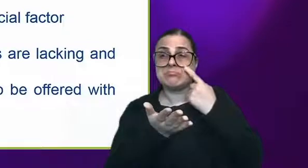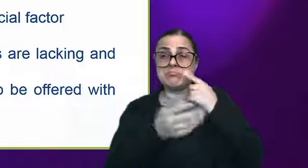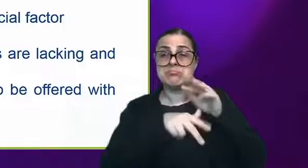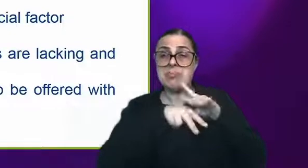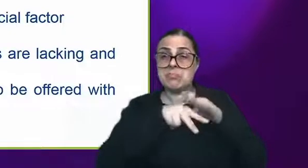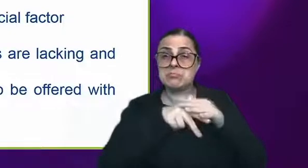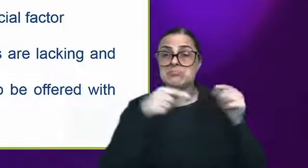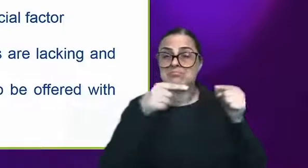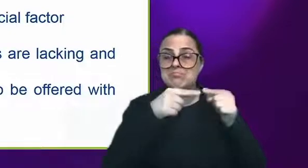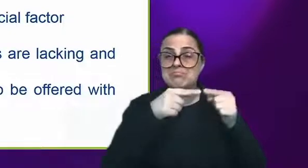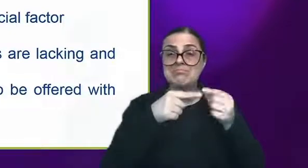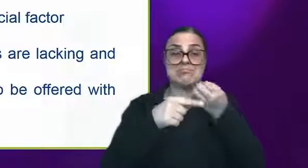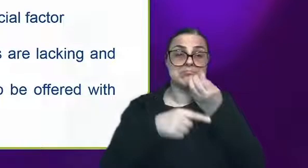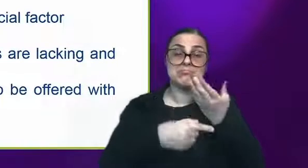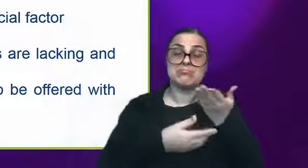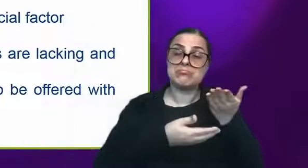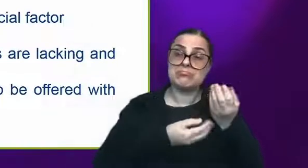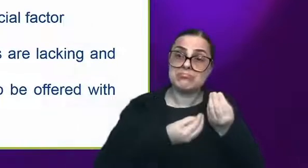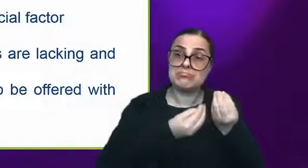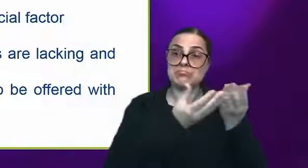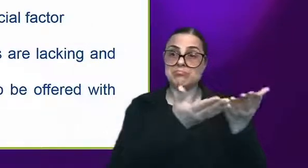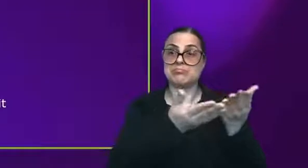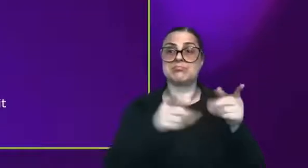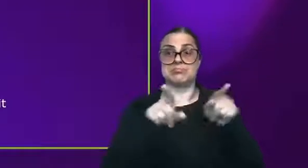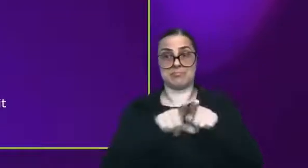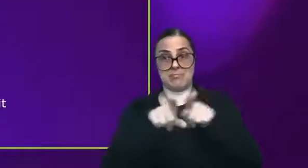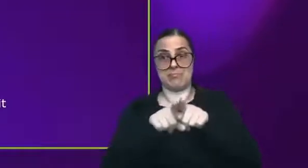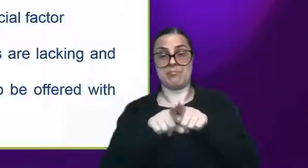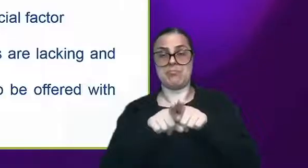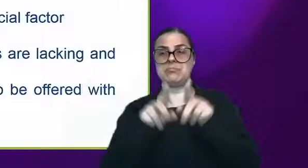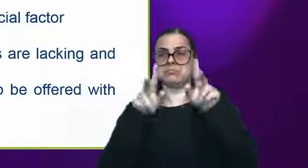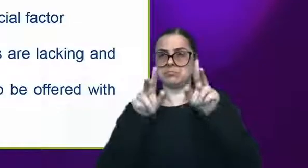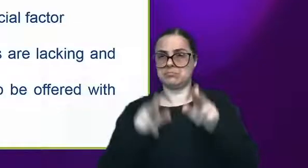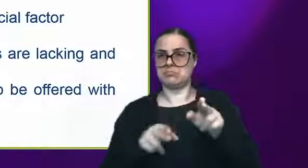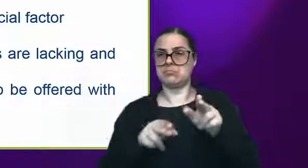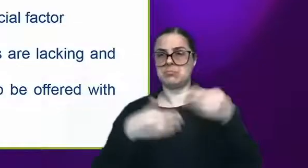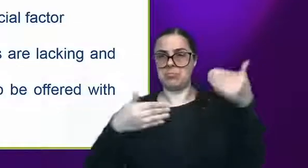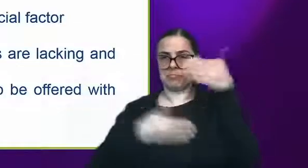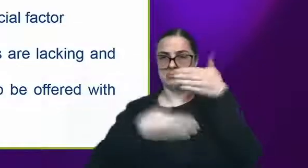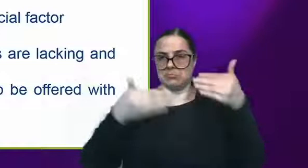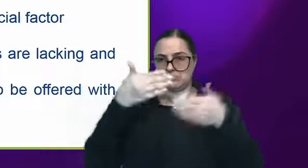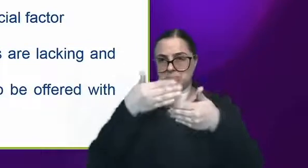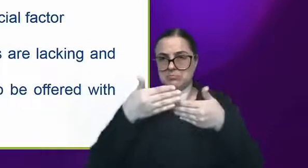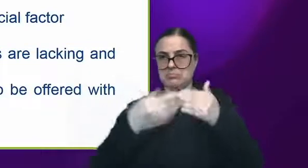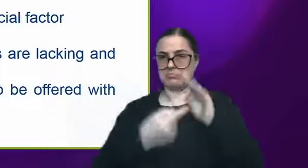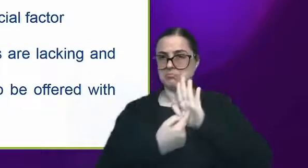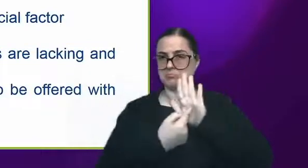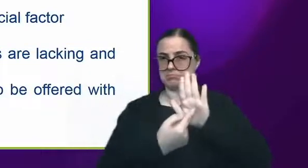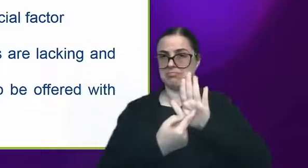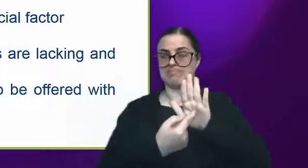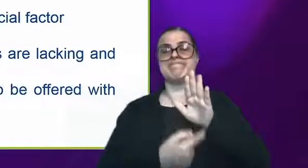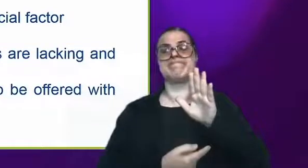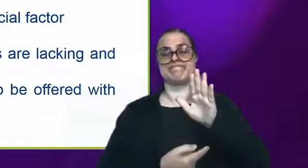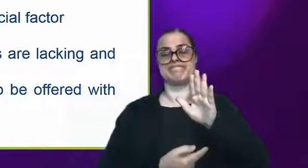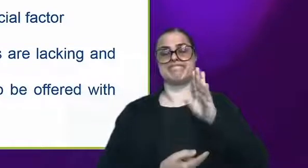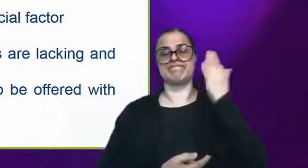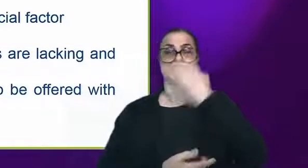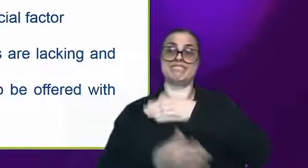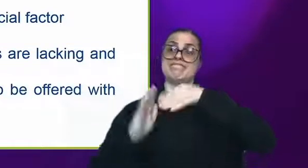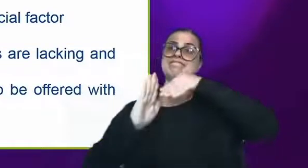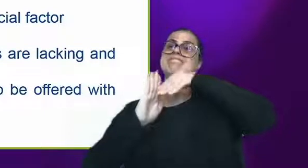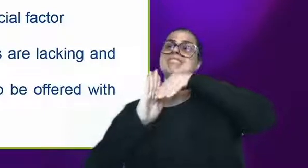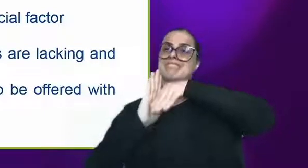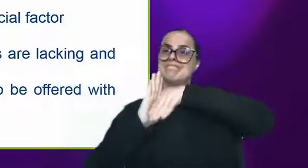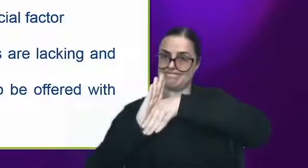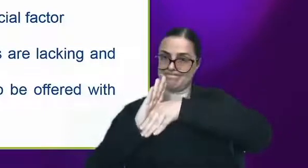en las últimas diapositivas, que existen recaídas por este tipo de enfermedad, pero